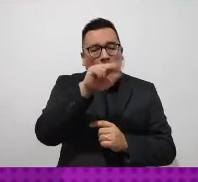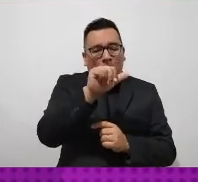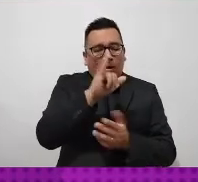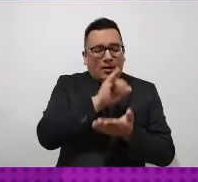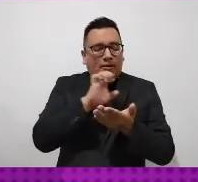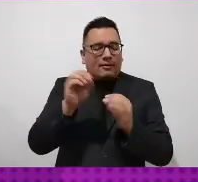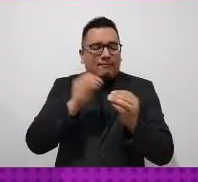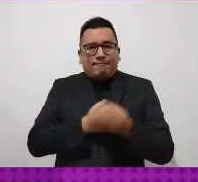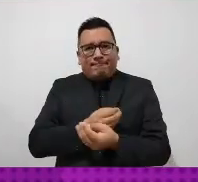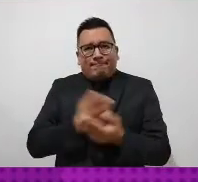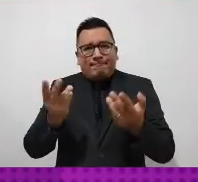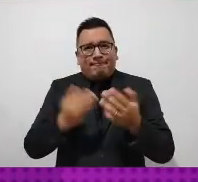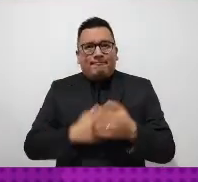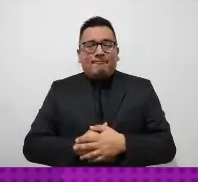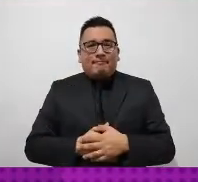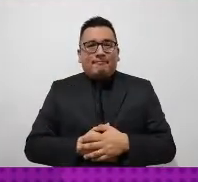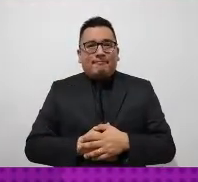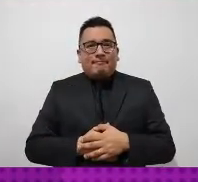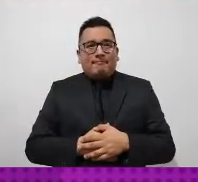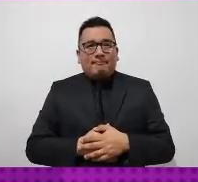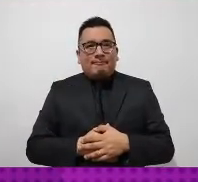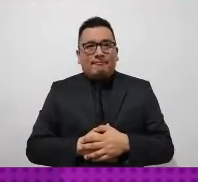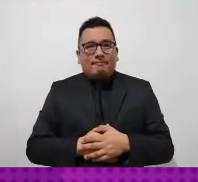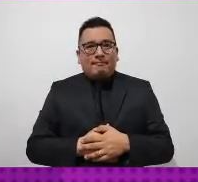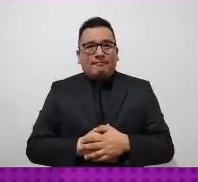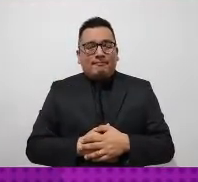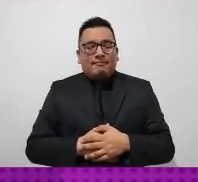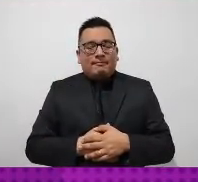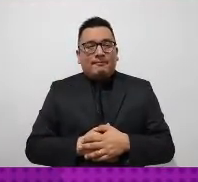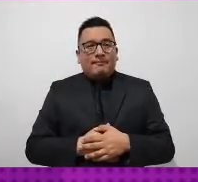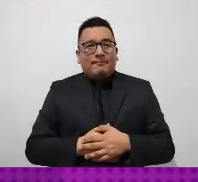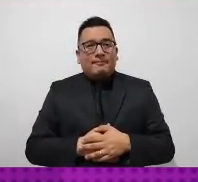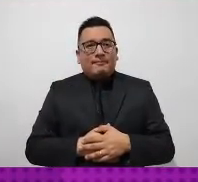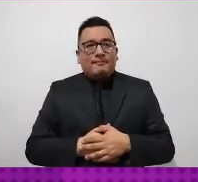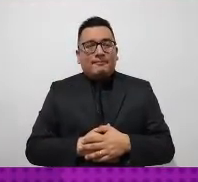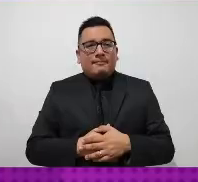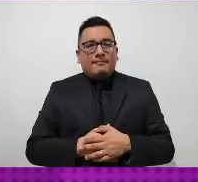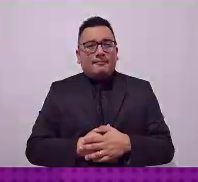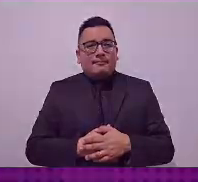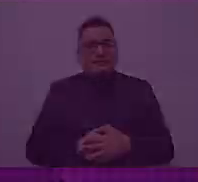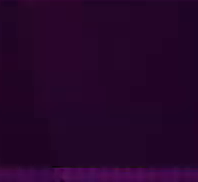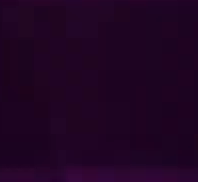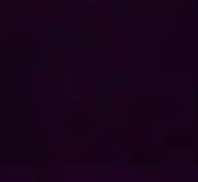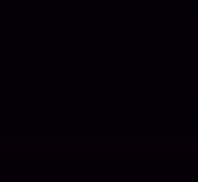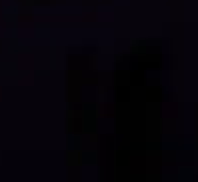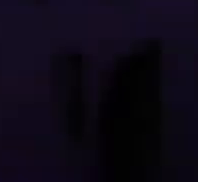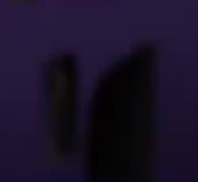programa institucional del Instituto Electoral de Coahuila en radio y televisión. Ya volvemos.